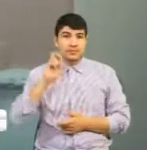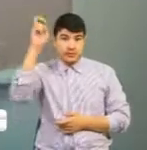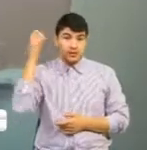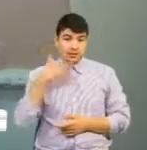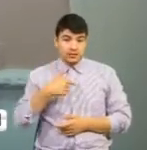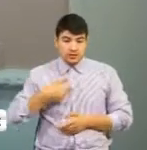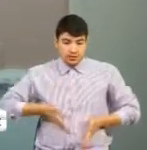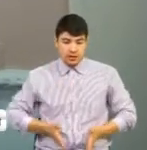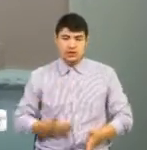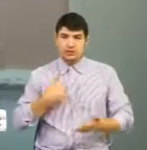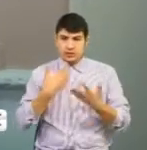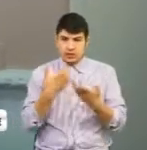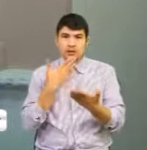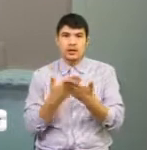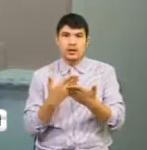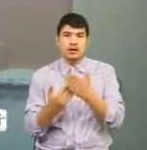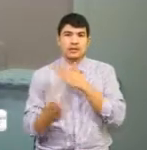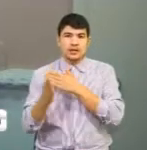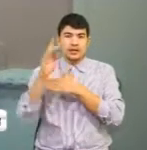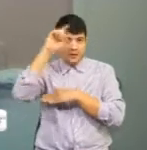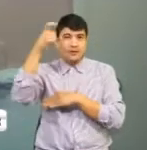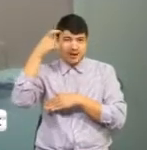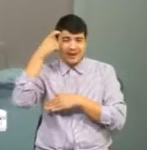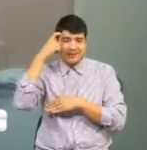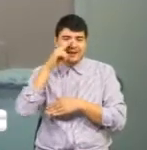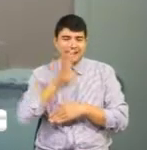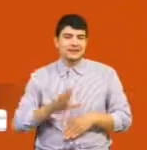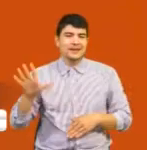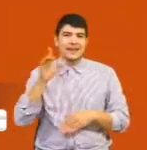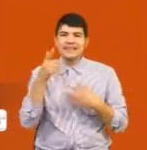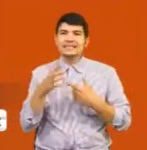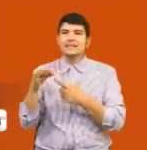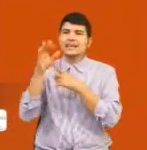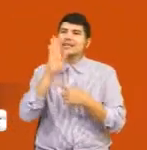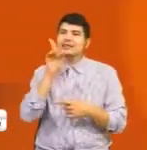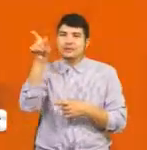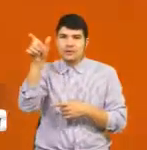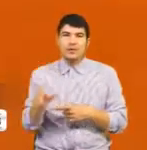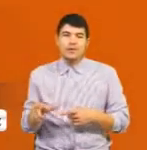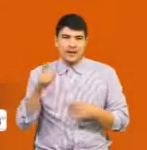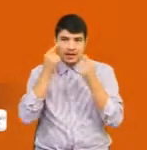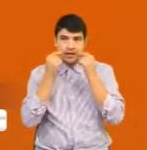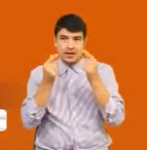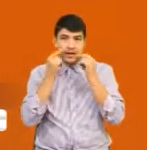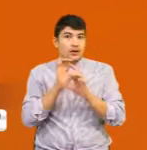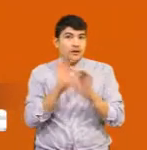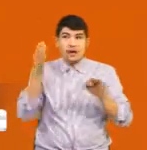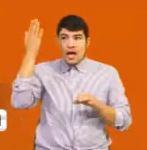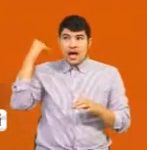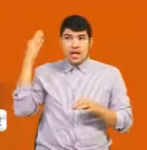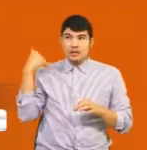ya no quiero agradecerle al gobierno nacional especialmente al presidente santos por esta inversión nunca jamás en la historia del norte de santander en ciento